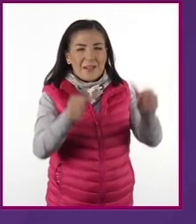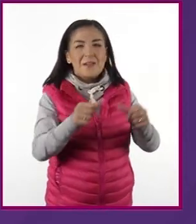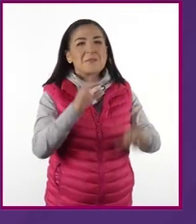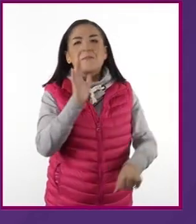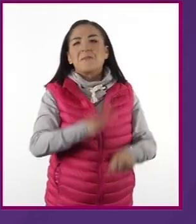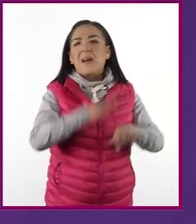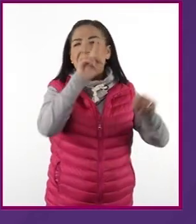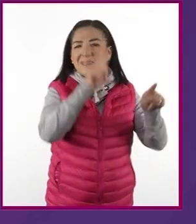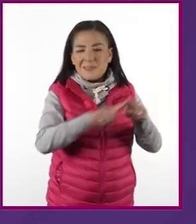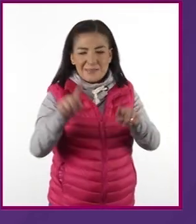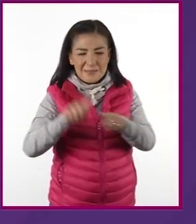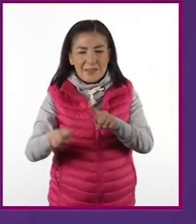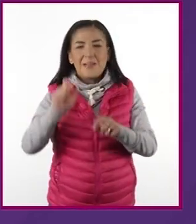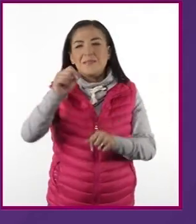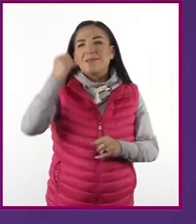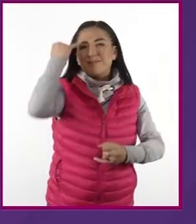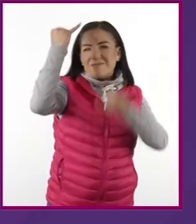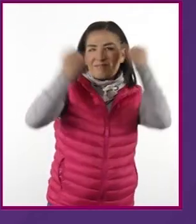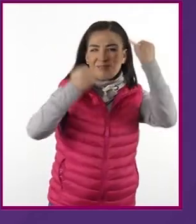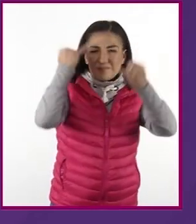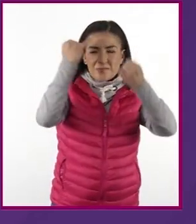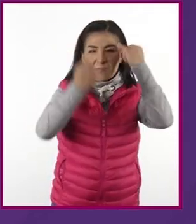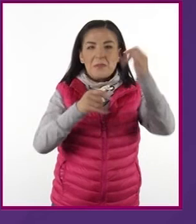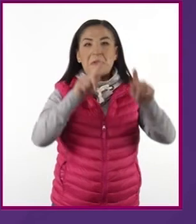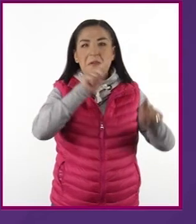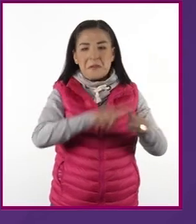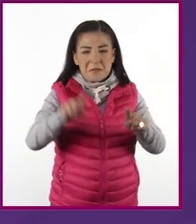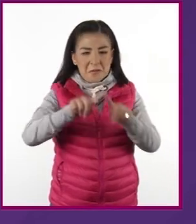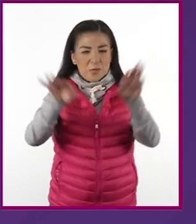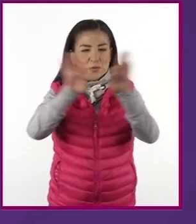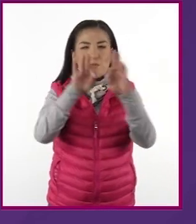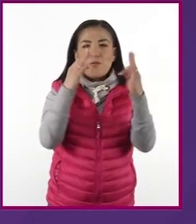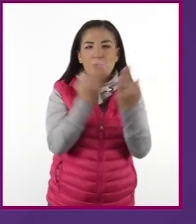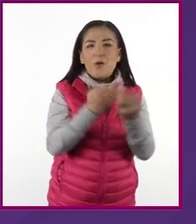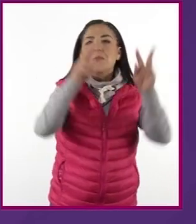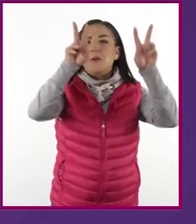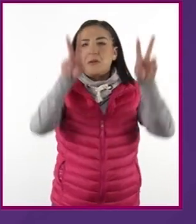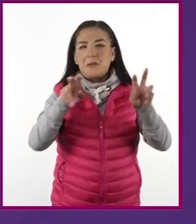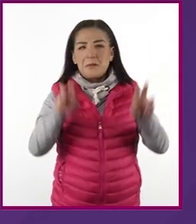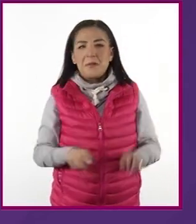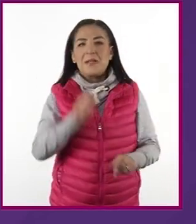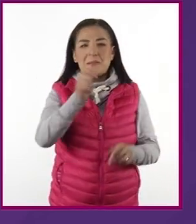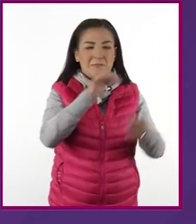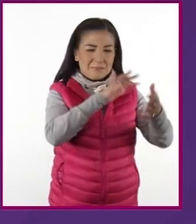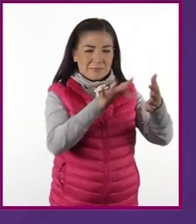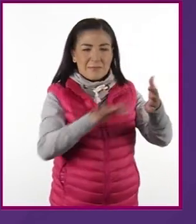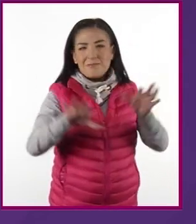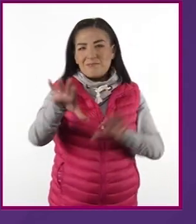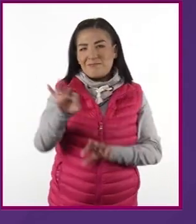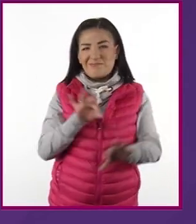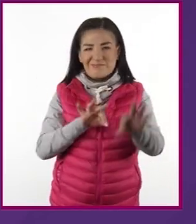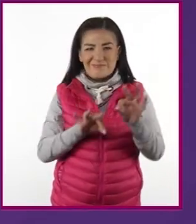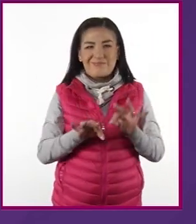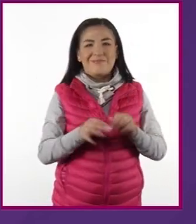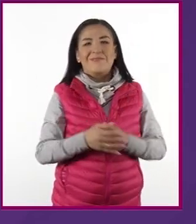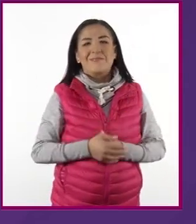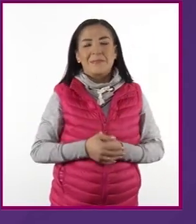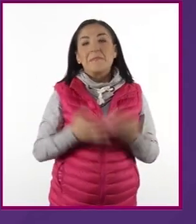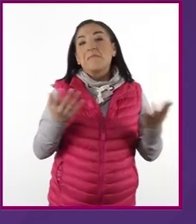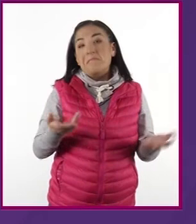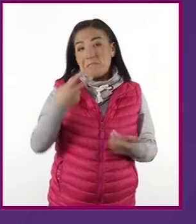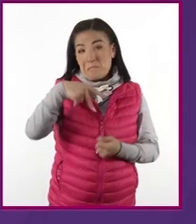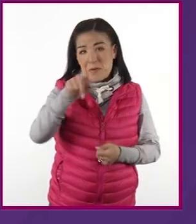perspectivas, estilos y temáticas de los textos escogidos. Sin embargo, también